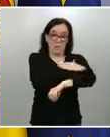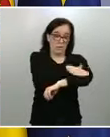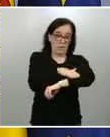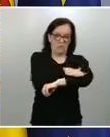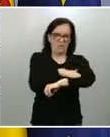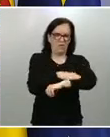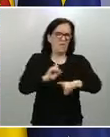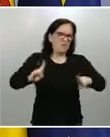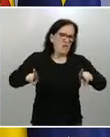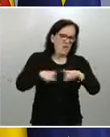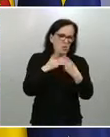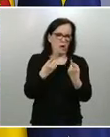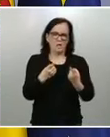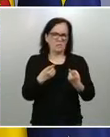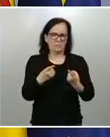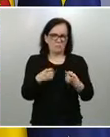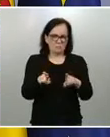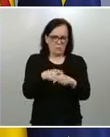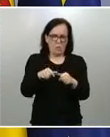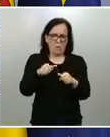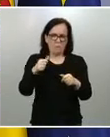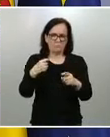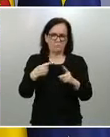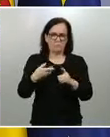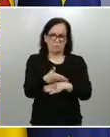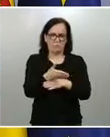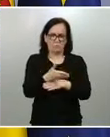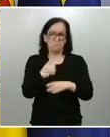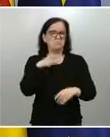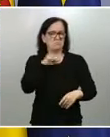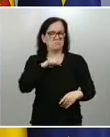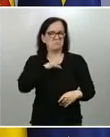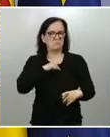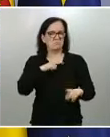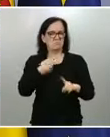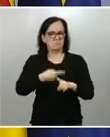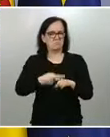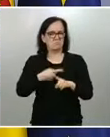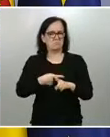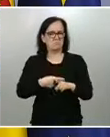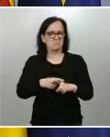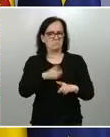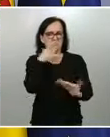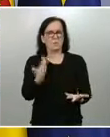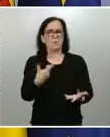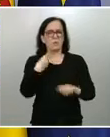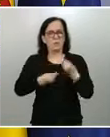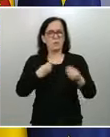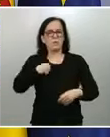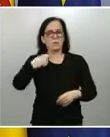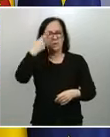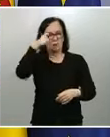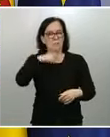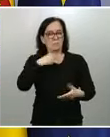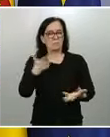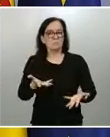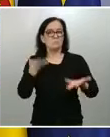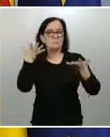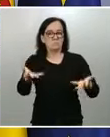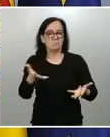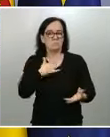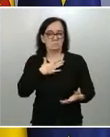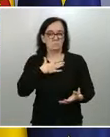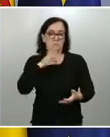pese a todo la moral es alta porque porque estamos creyendo servir a nuestro país como mejor podemos